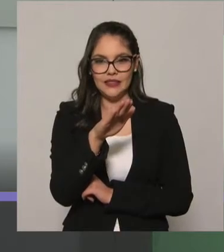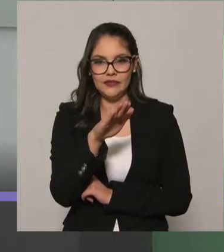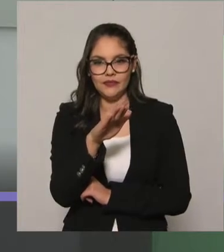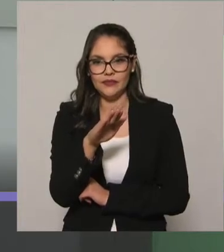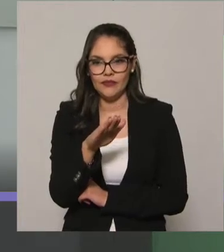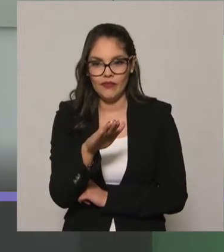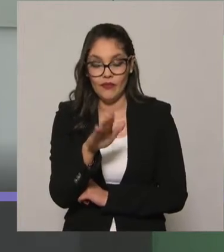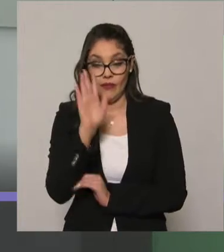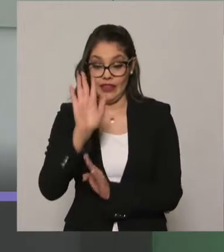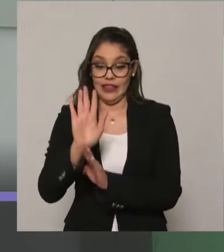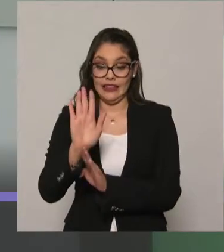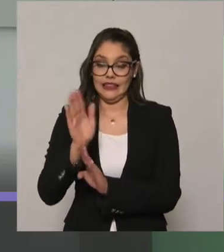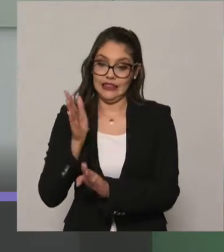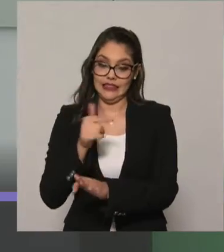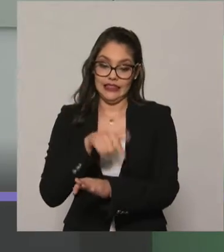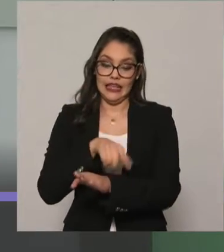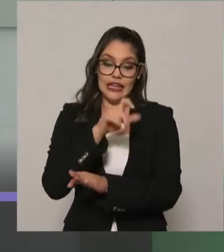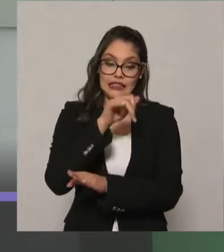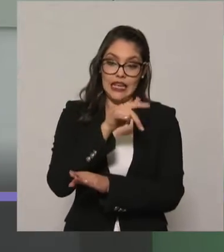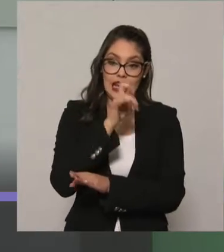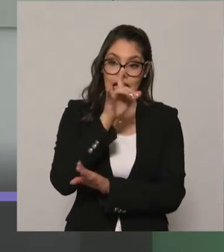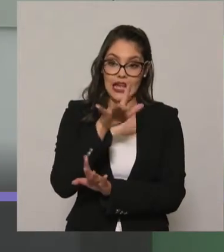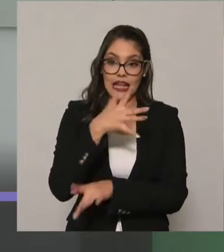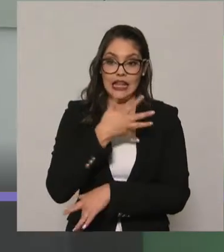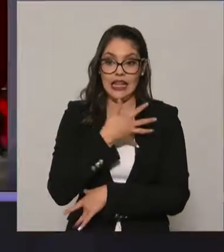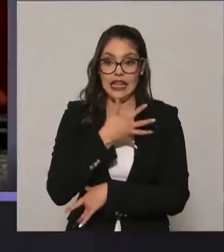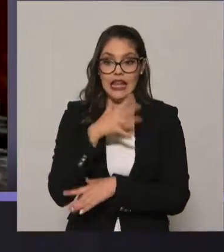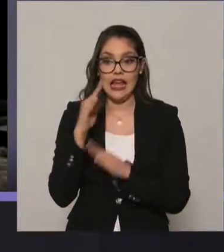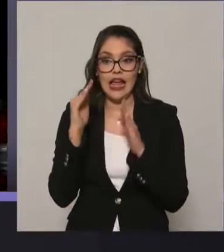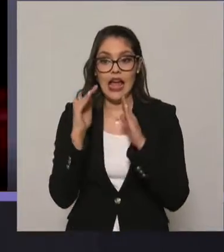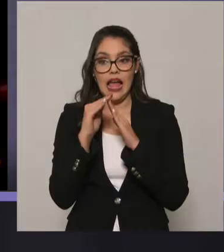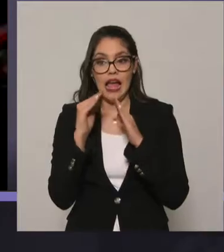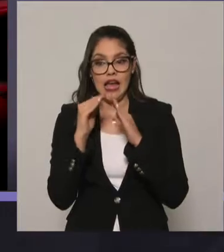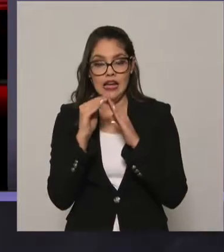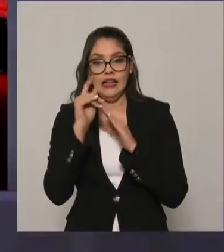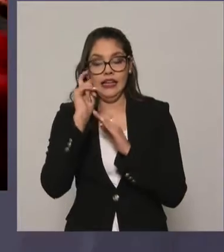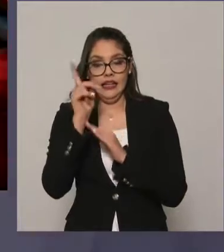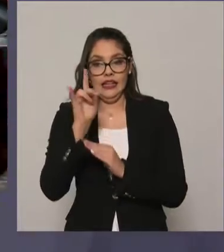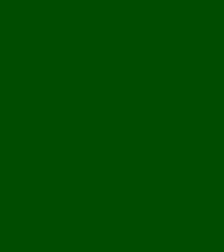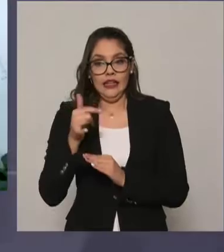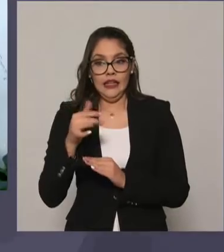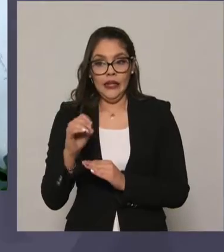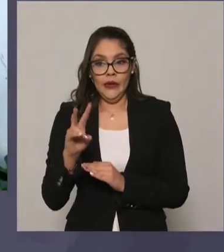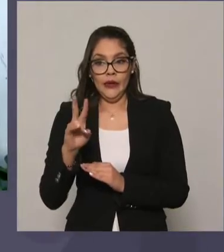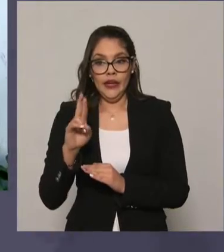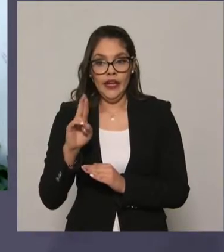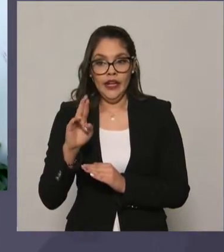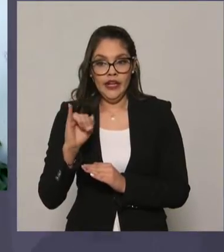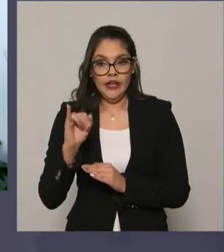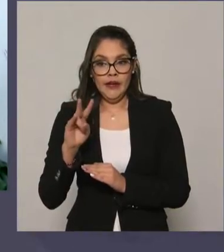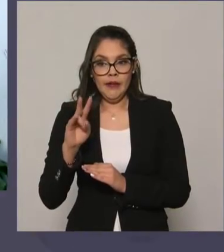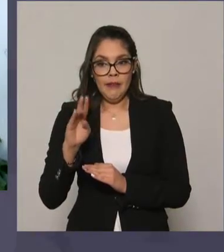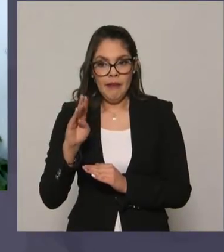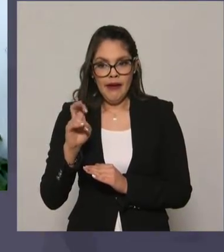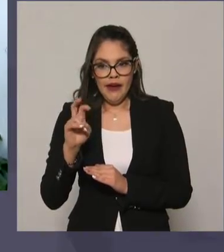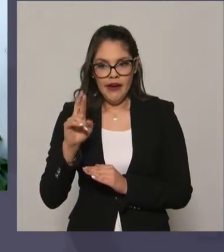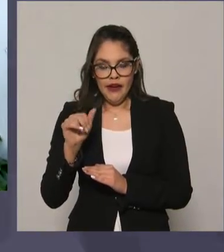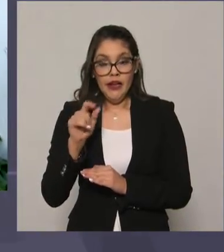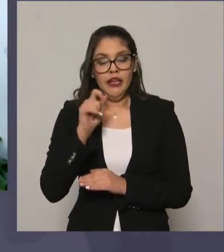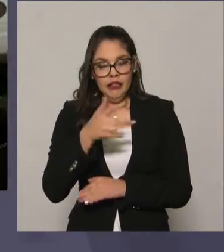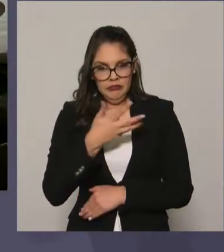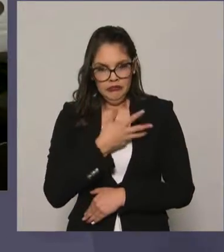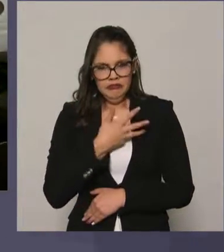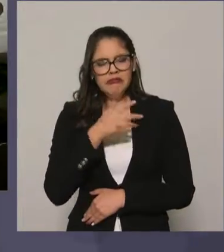Coyoacán, tienes ahí en San Ángel lo que es la casa estudio de Diego Rivera. Ya en Coyoacán lo que puedes